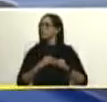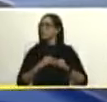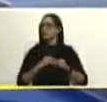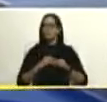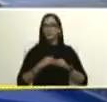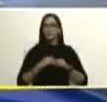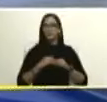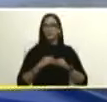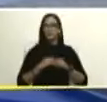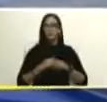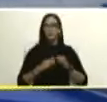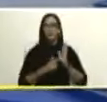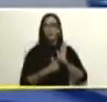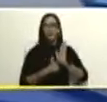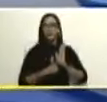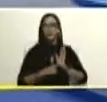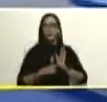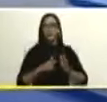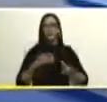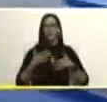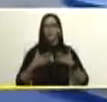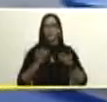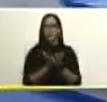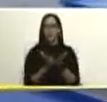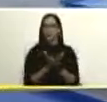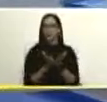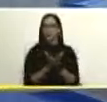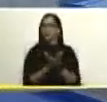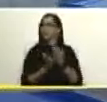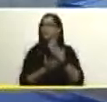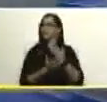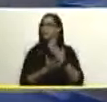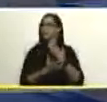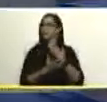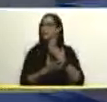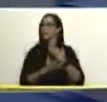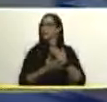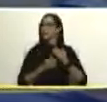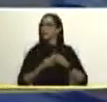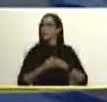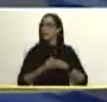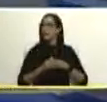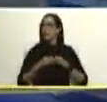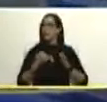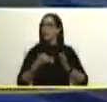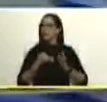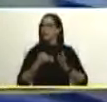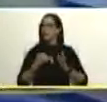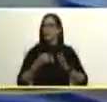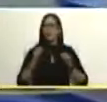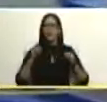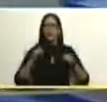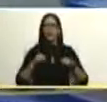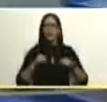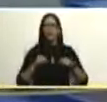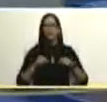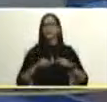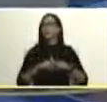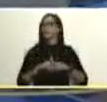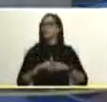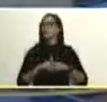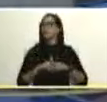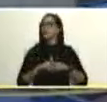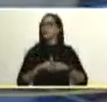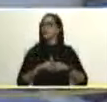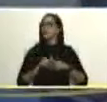representan la esencia de la escuela técnica a nivel industrial acá en la ETI Alfredo Maneiro, y